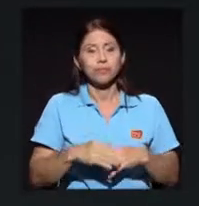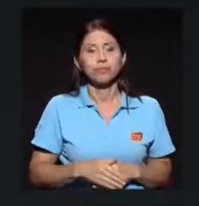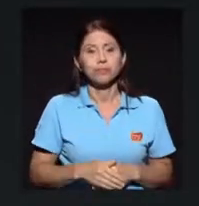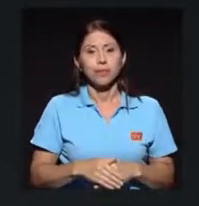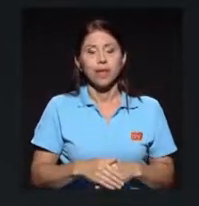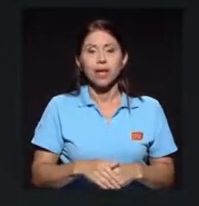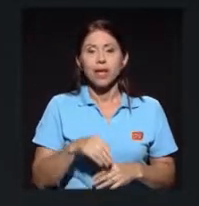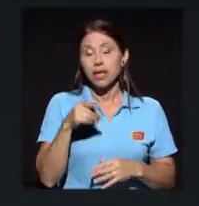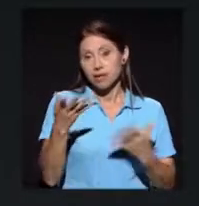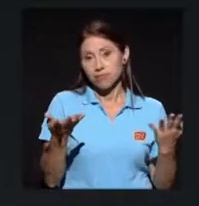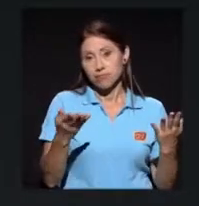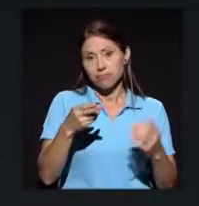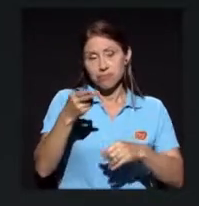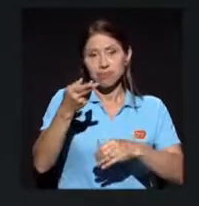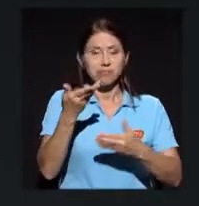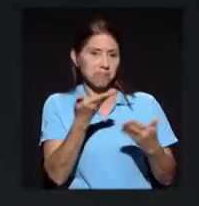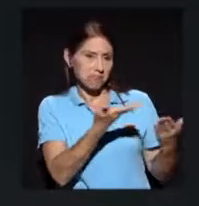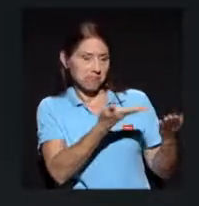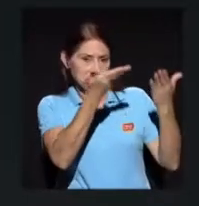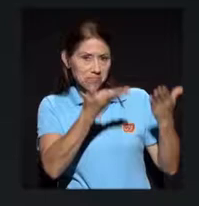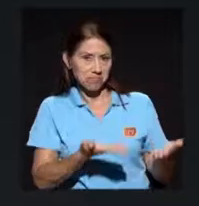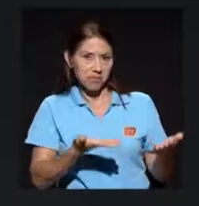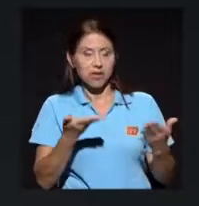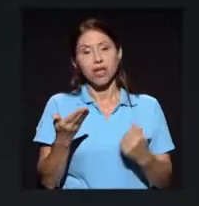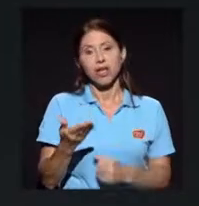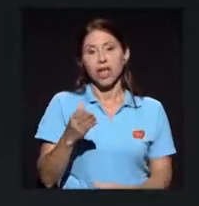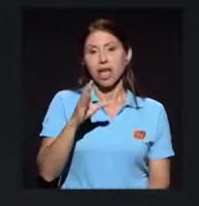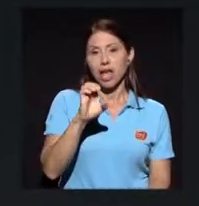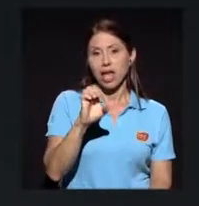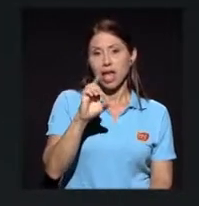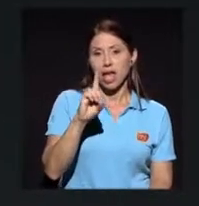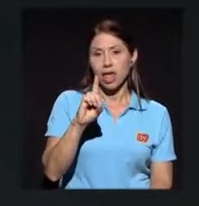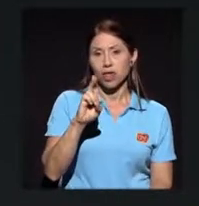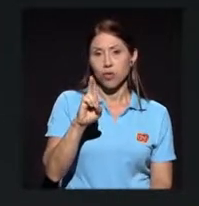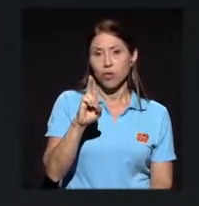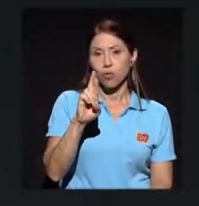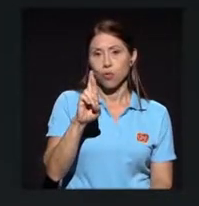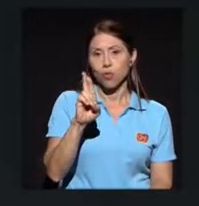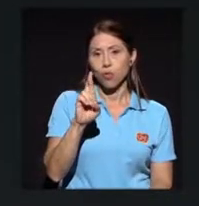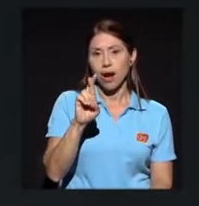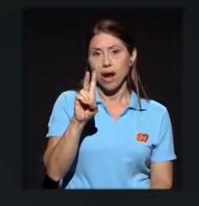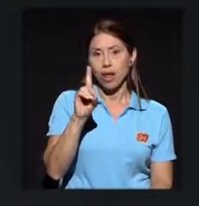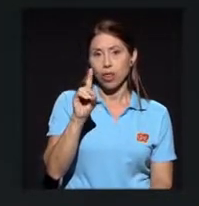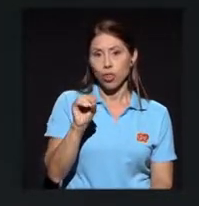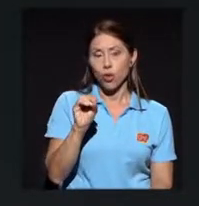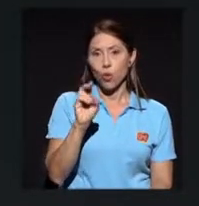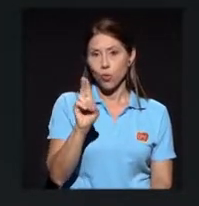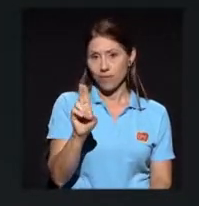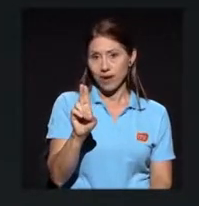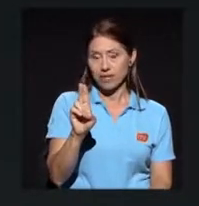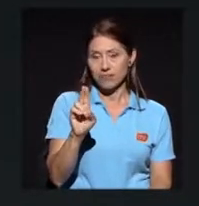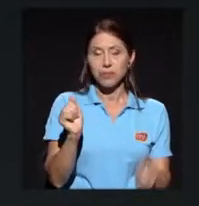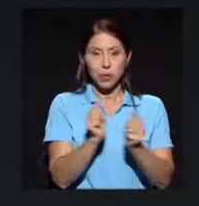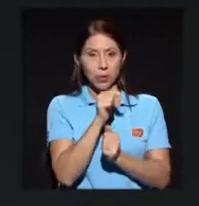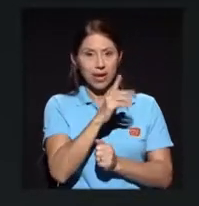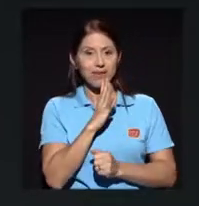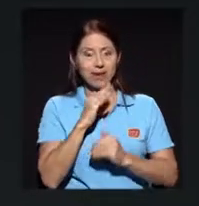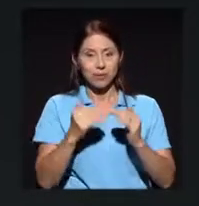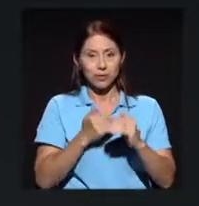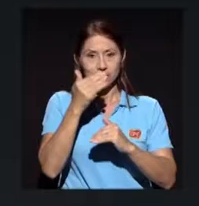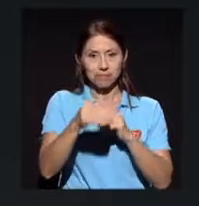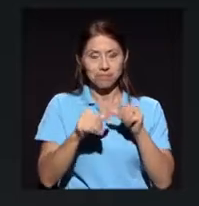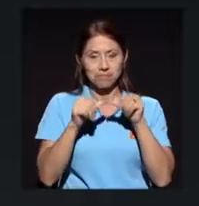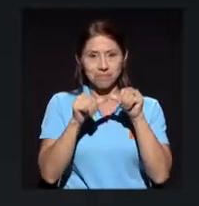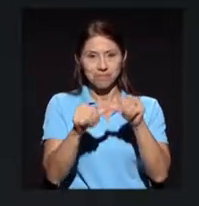se trata naturalmente de don eduardo ulíbarri con quién hablaremos una vez que el canal los